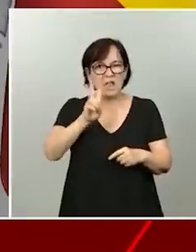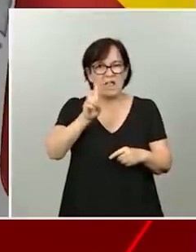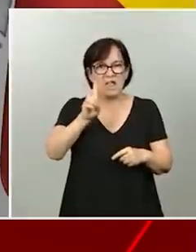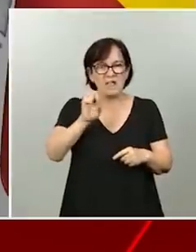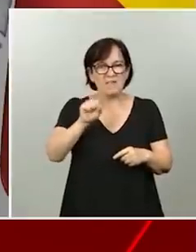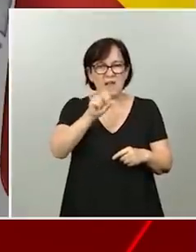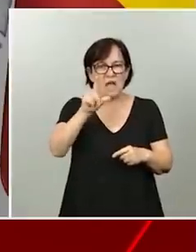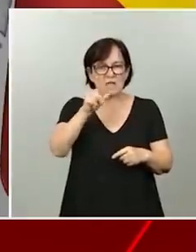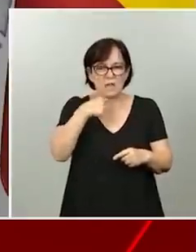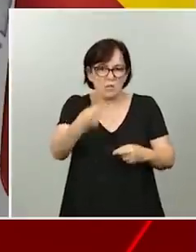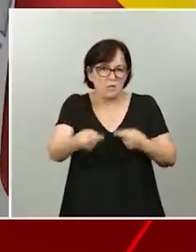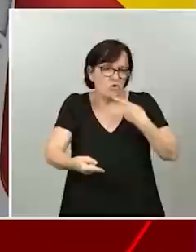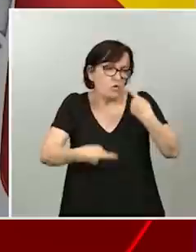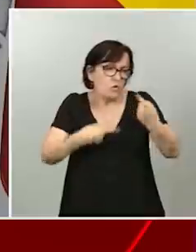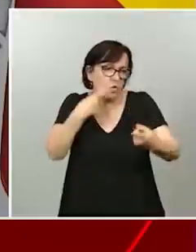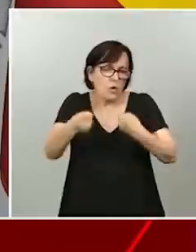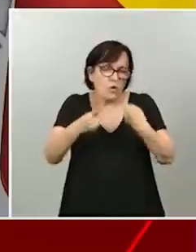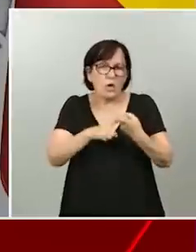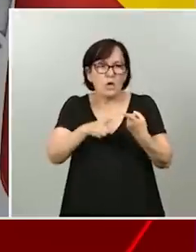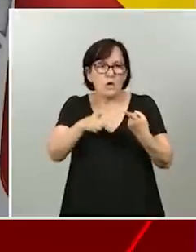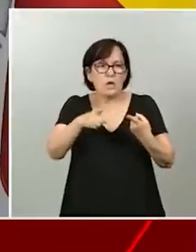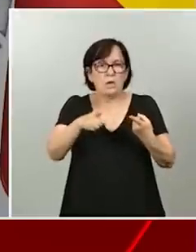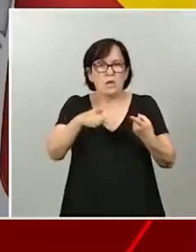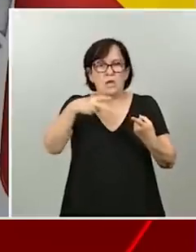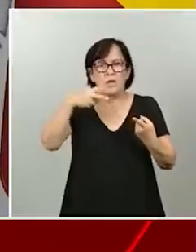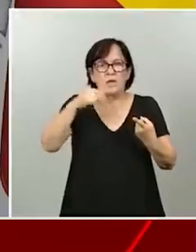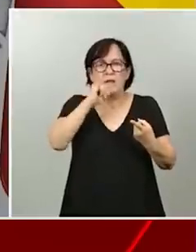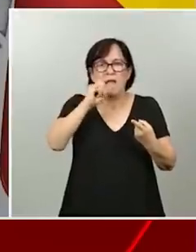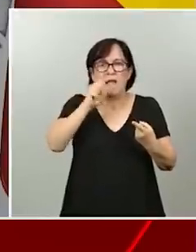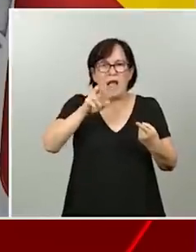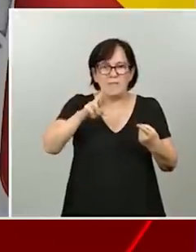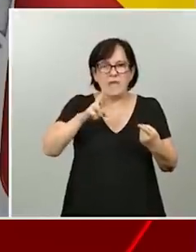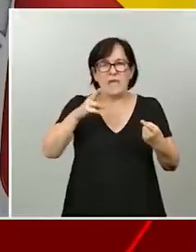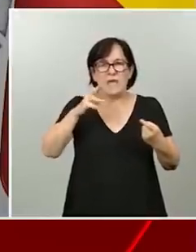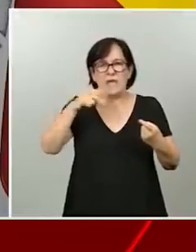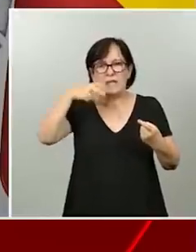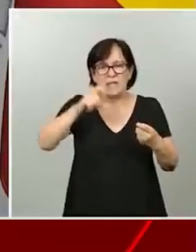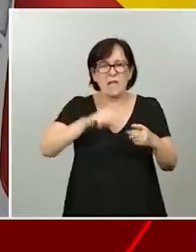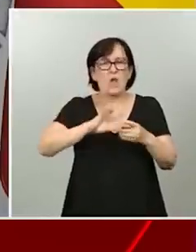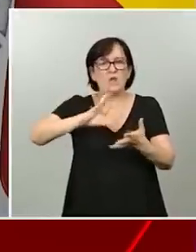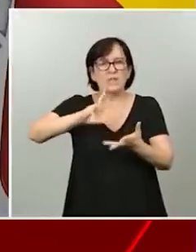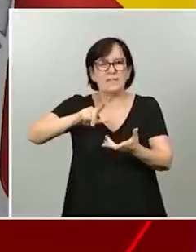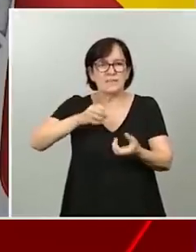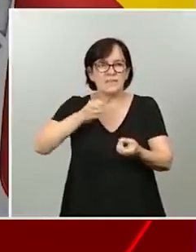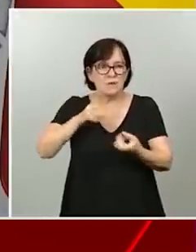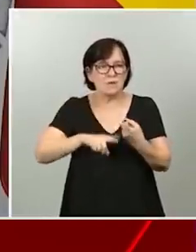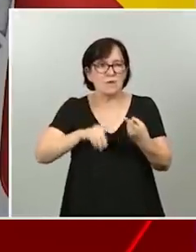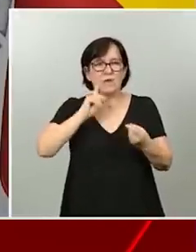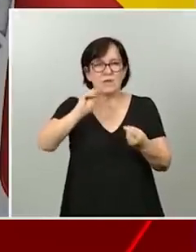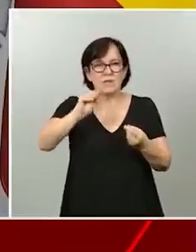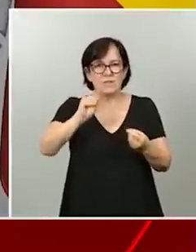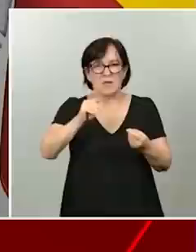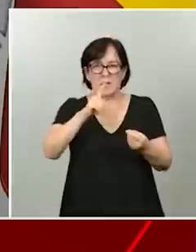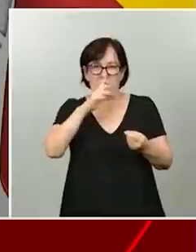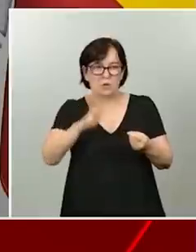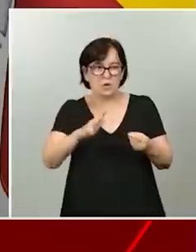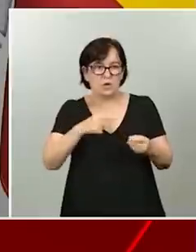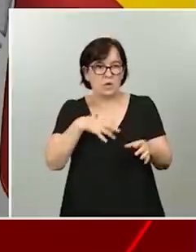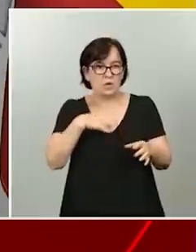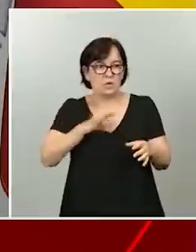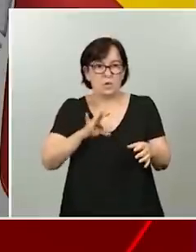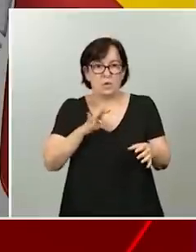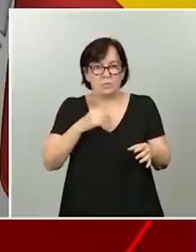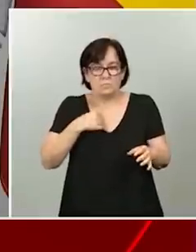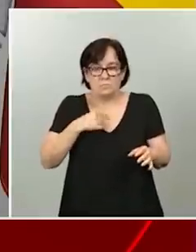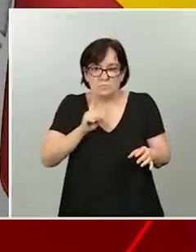general, quién no lo es, tiene poder para presionar a fiscales, tiene poder para decidir a quién le va la publicidad institucional y a quién no, tiene poder para decidir a quién se